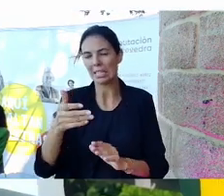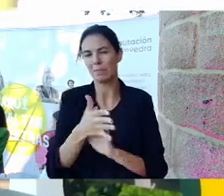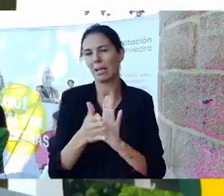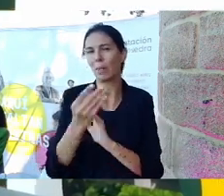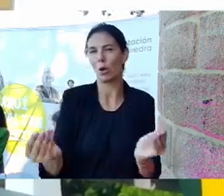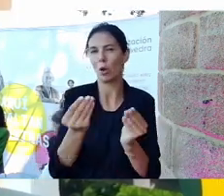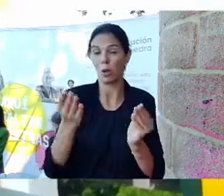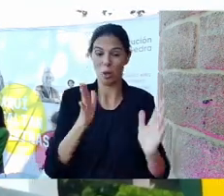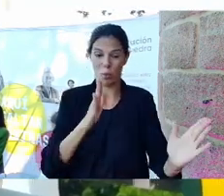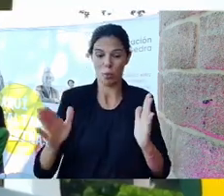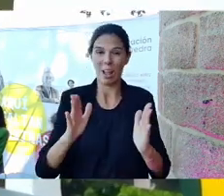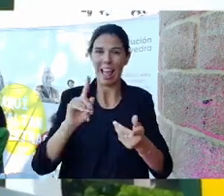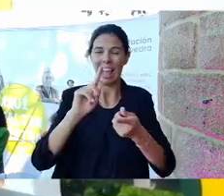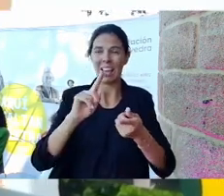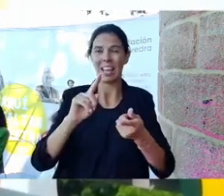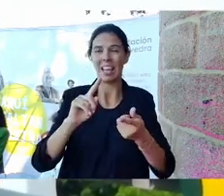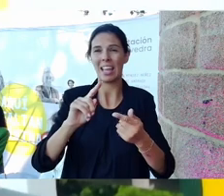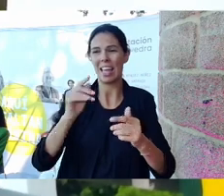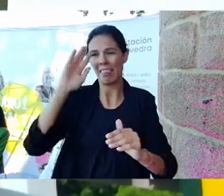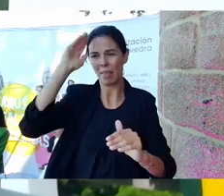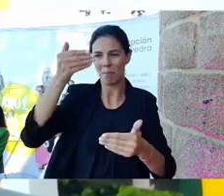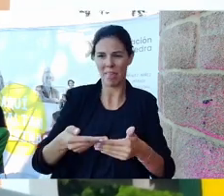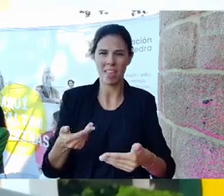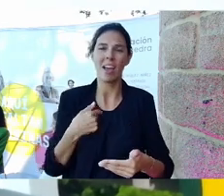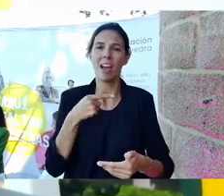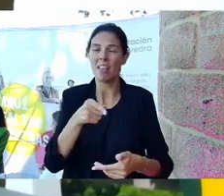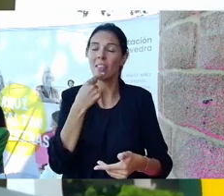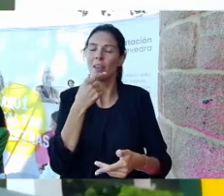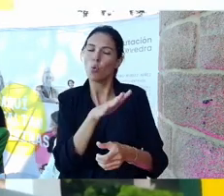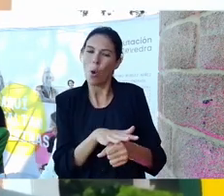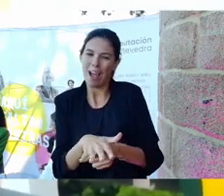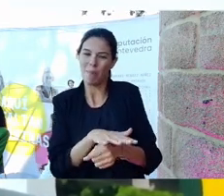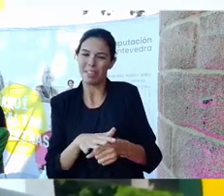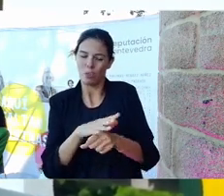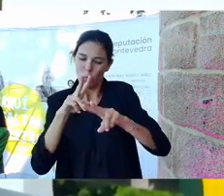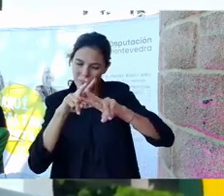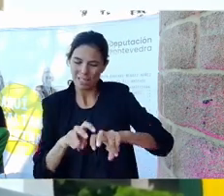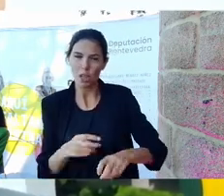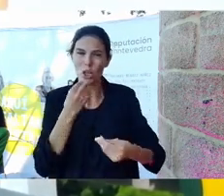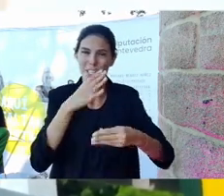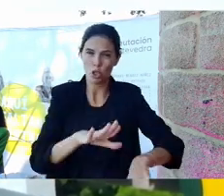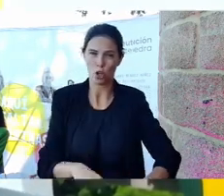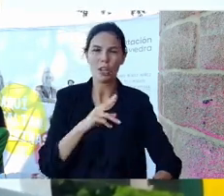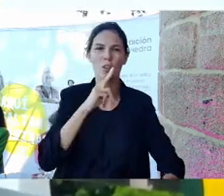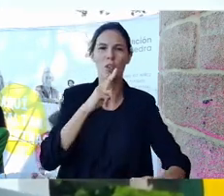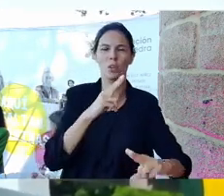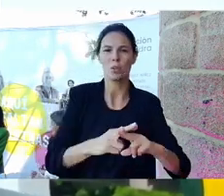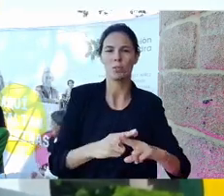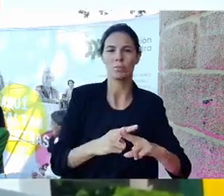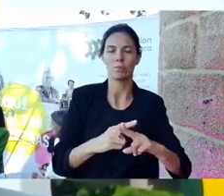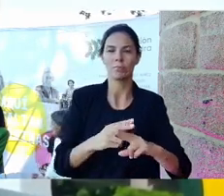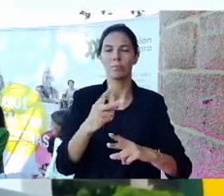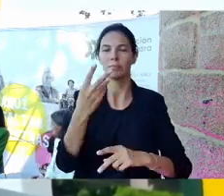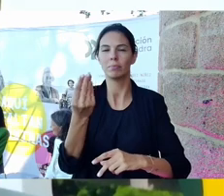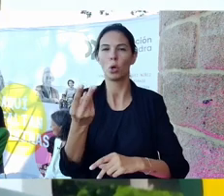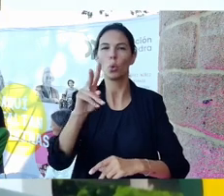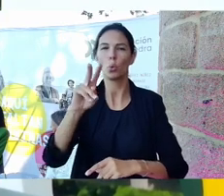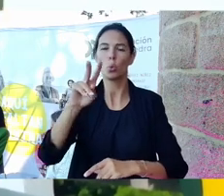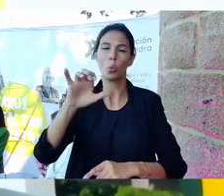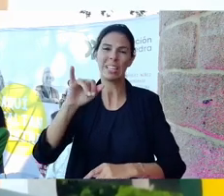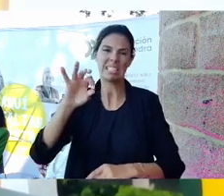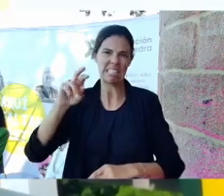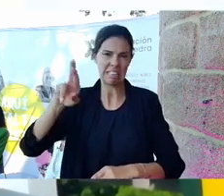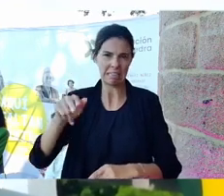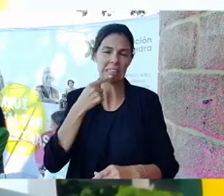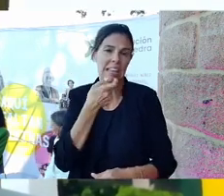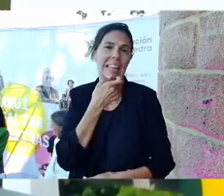propia Carla Camín, pero durante a plena Idade Media hai un ámbito da investigación histórica que se denomina queenship,